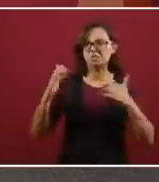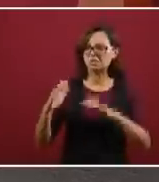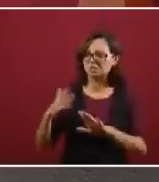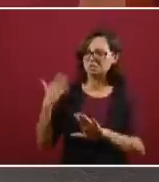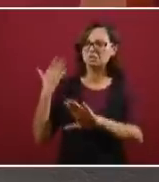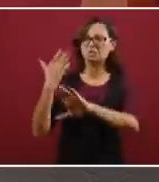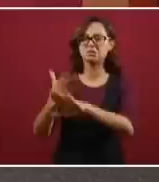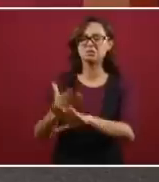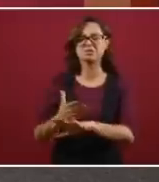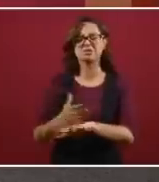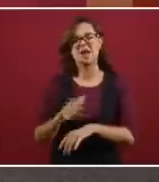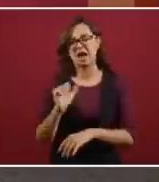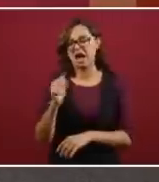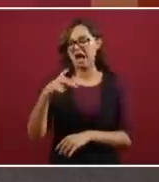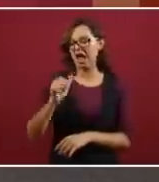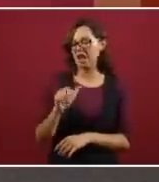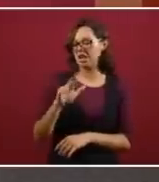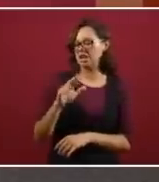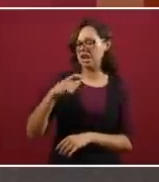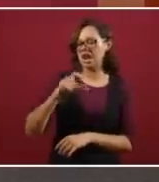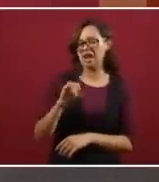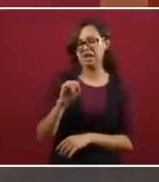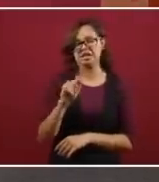el anarquismo es